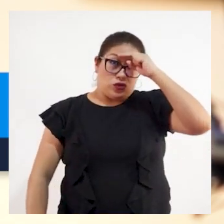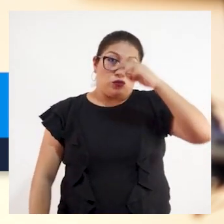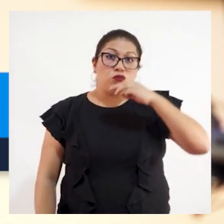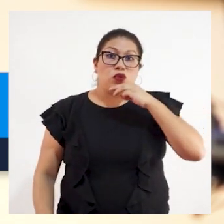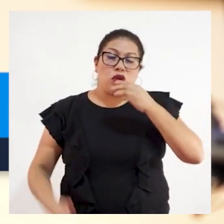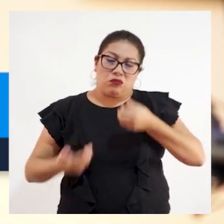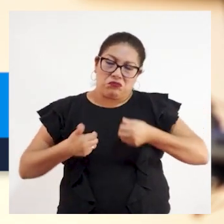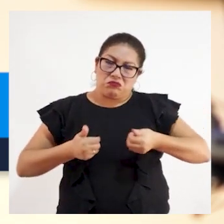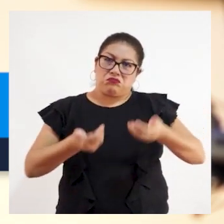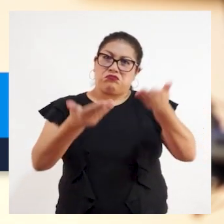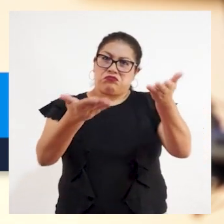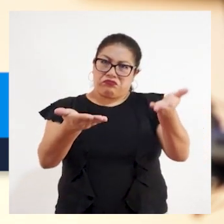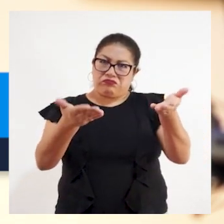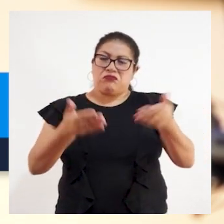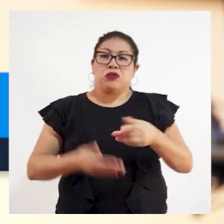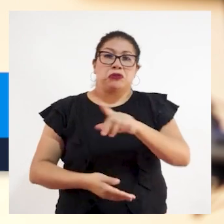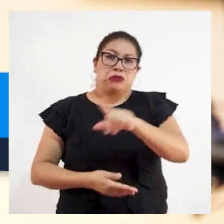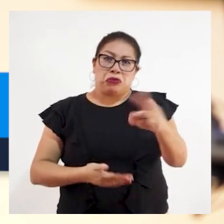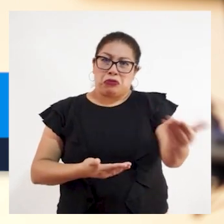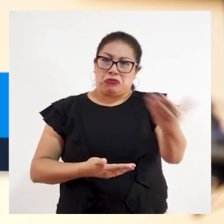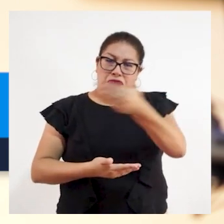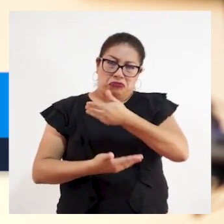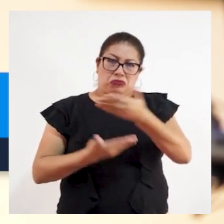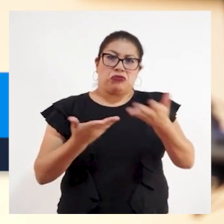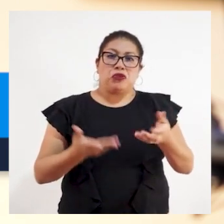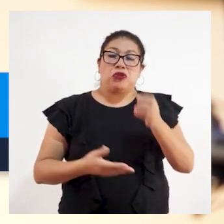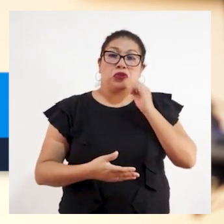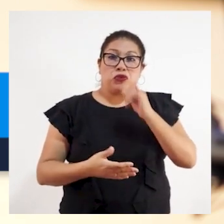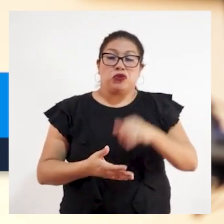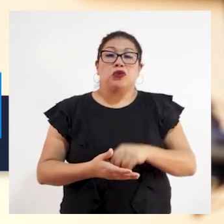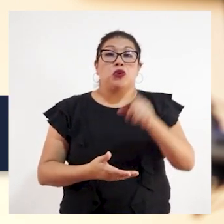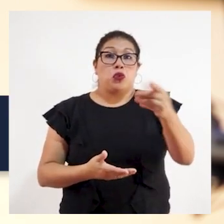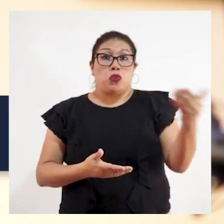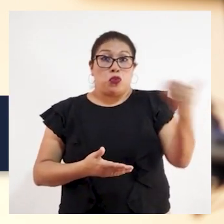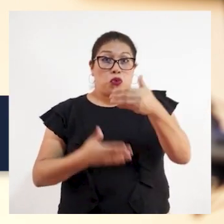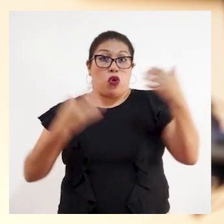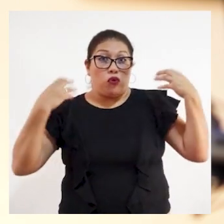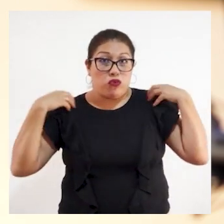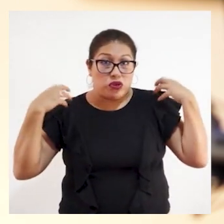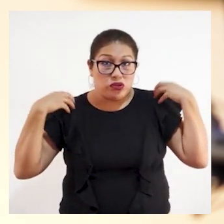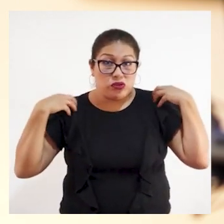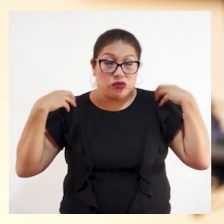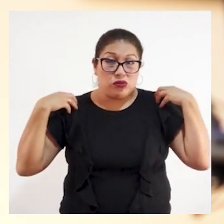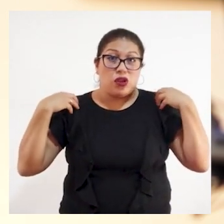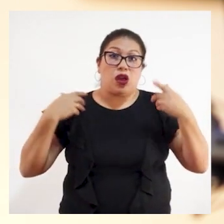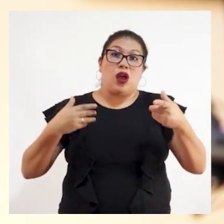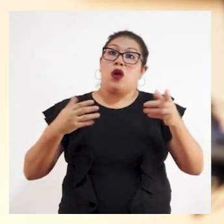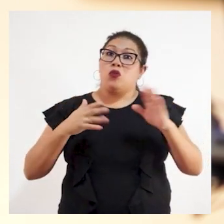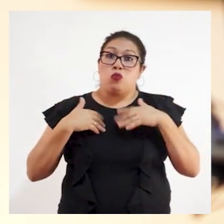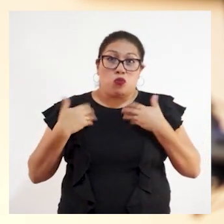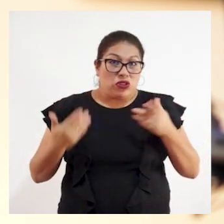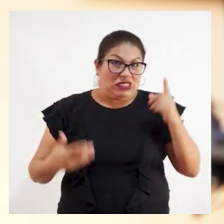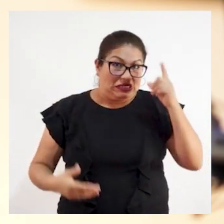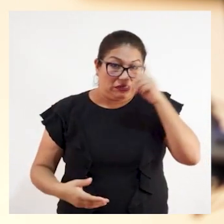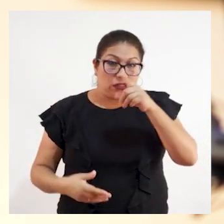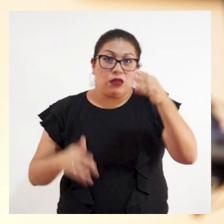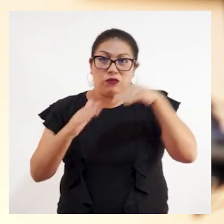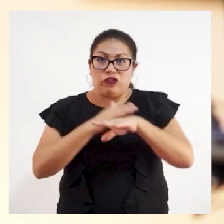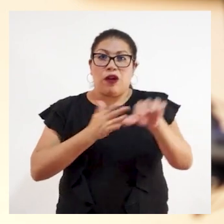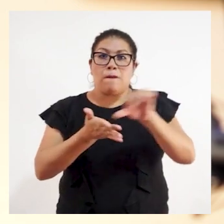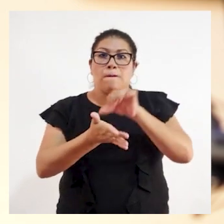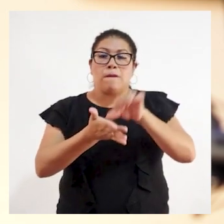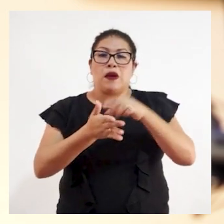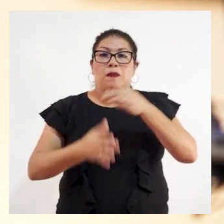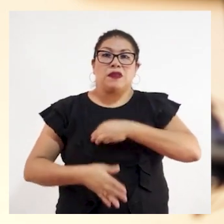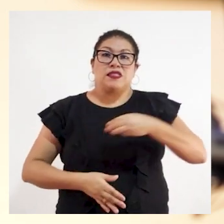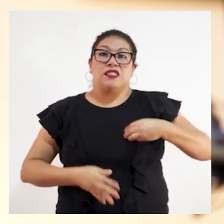está a su disposición a través, si usted no puede acudir a las oficinas, en la página del Ministerio de Justicia, en